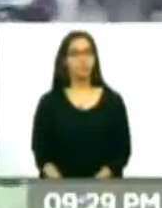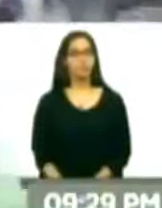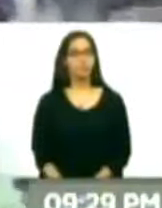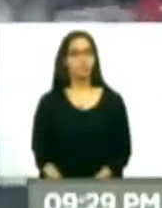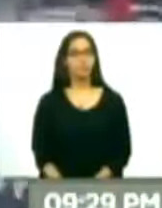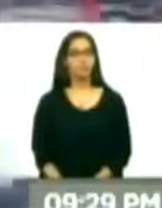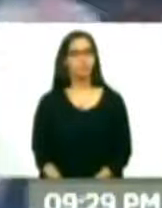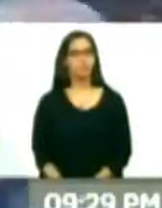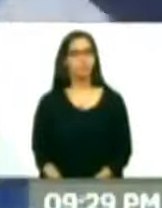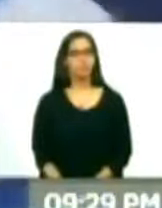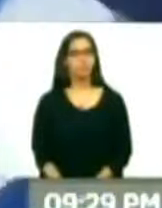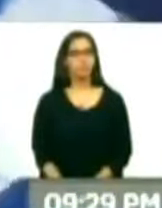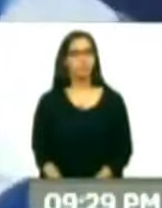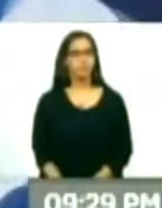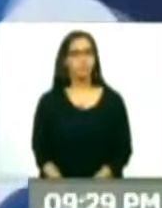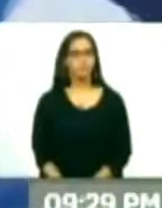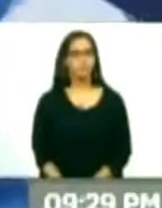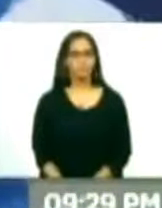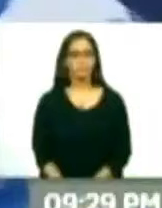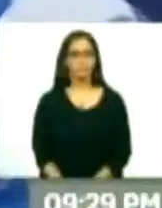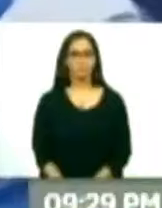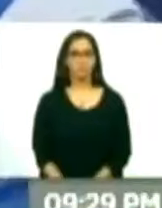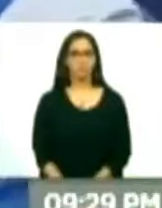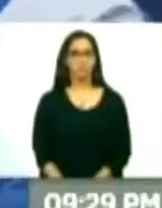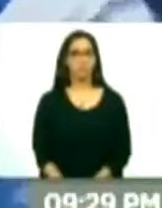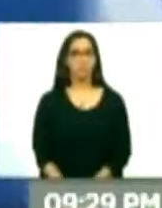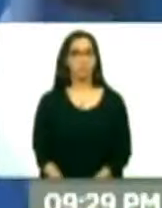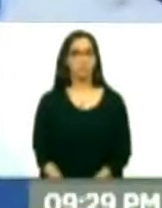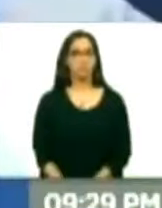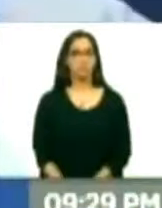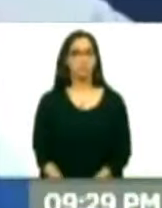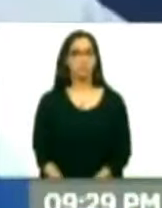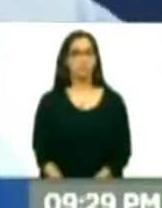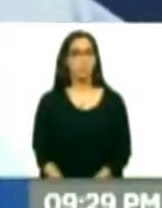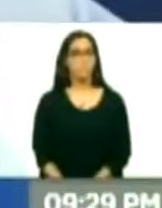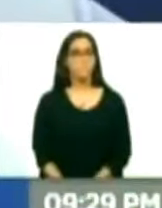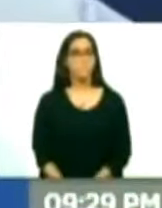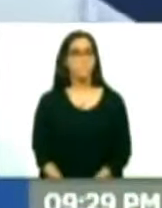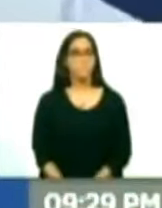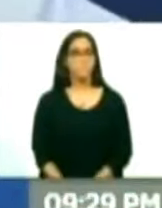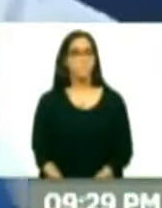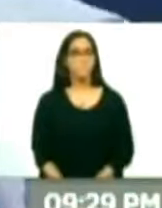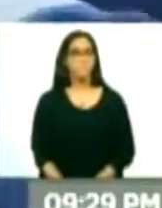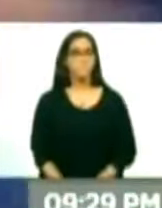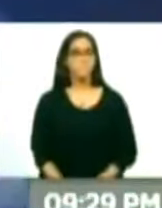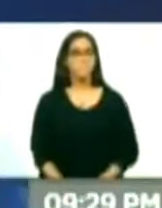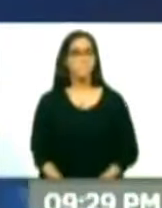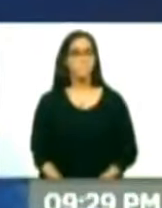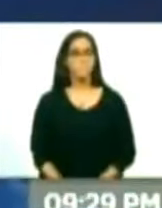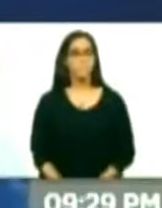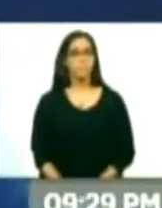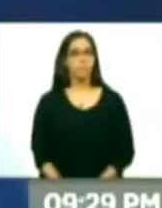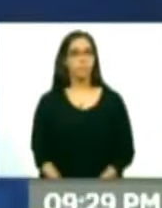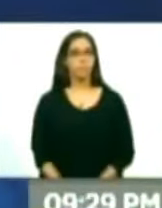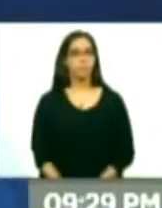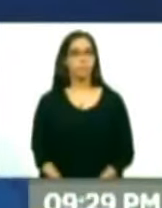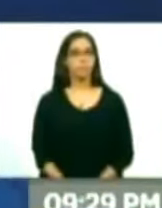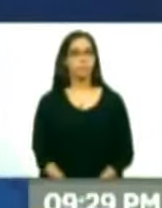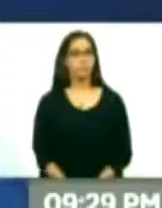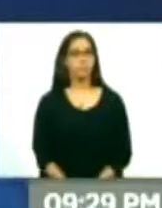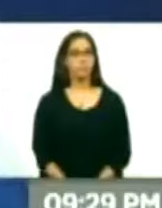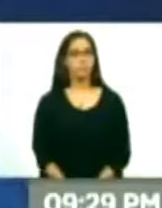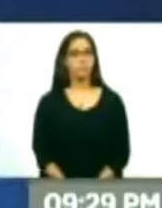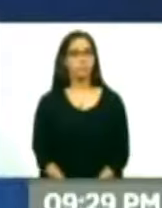¡Qué fuerza la de ustedes, muchachos! Muchas gracias, pues, les decía, por todas esas manifestaciones de